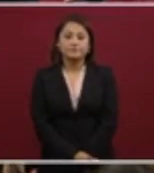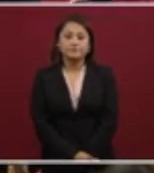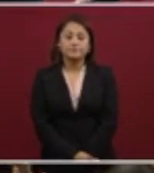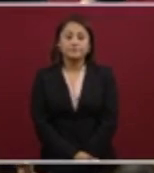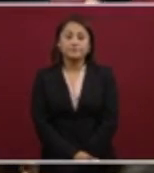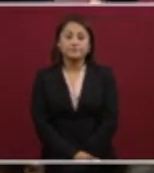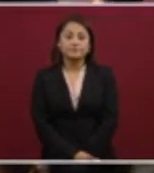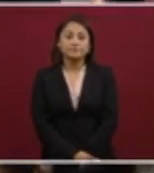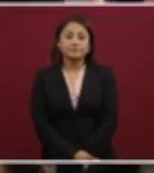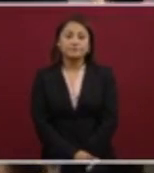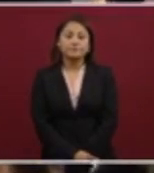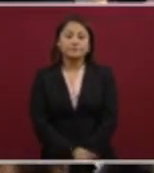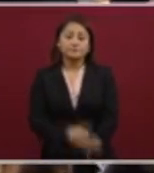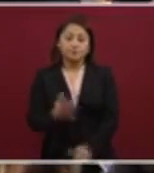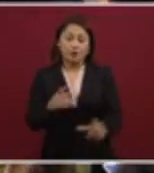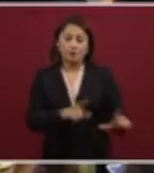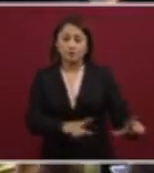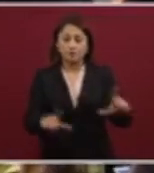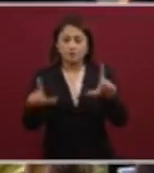por alusiones.